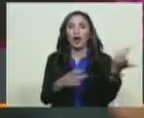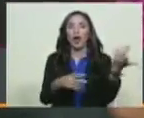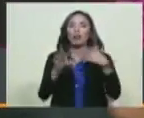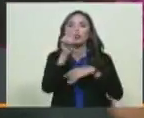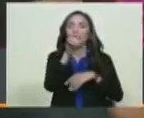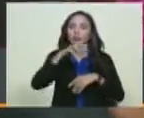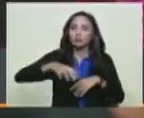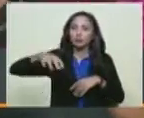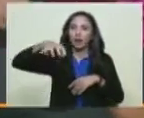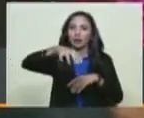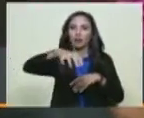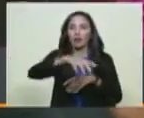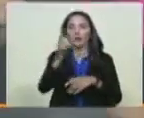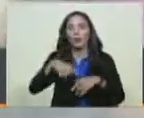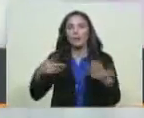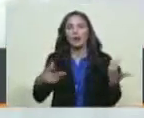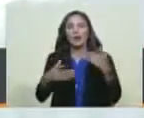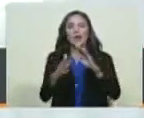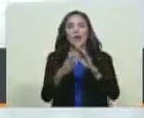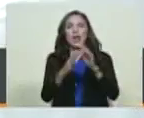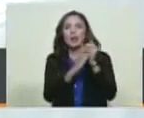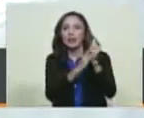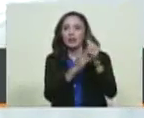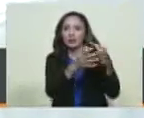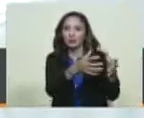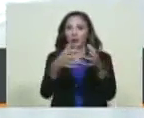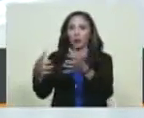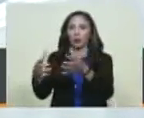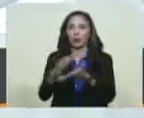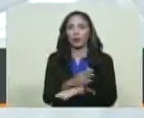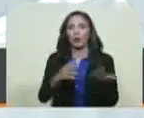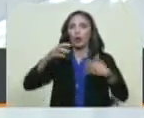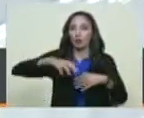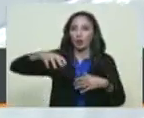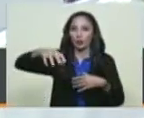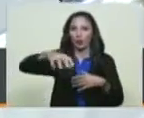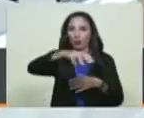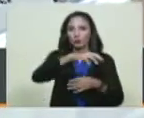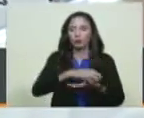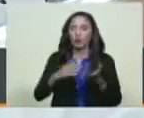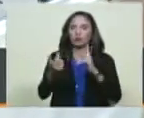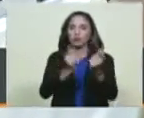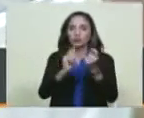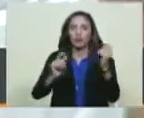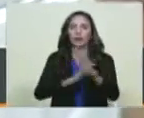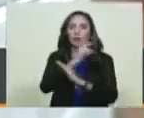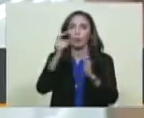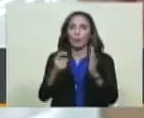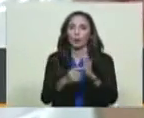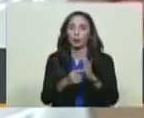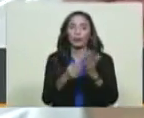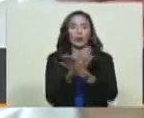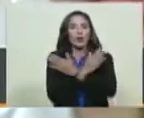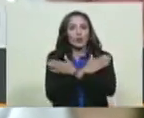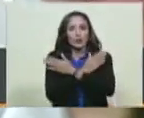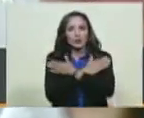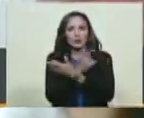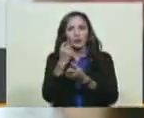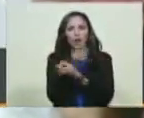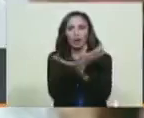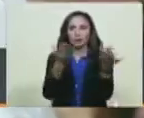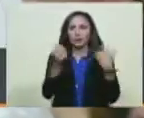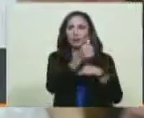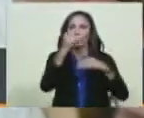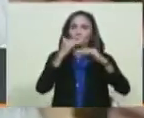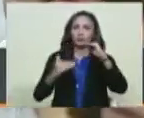y por todos los delegados sectoriales y territoriales de esos estados con un amplio debate felicitar la altura el